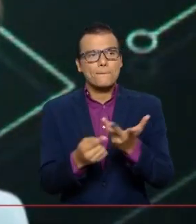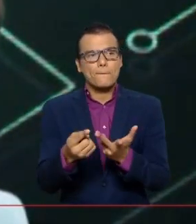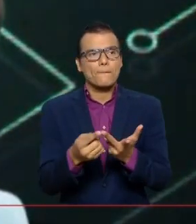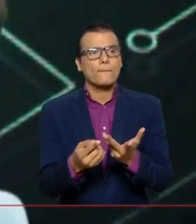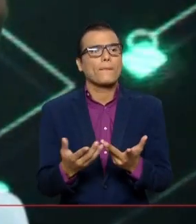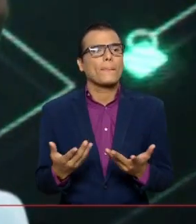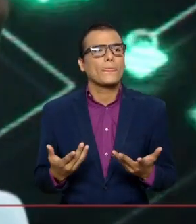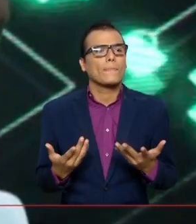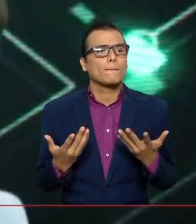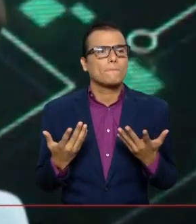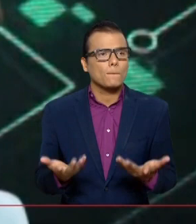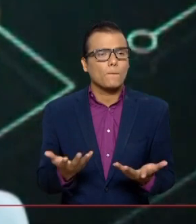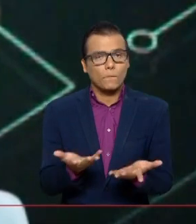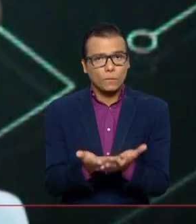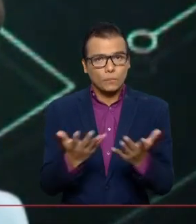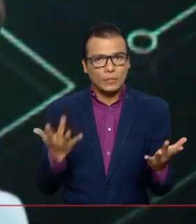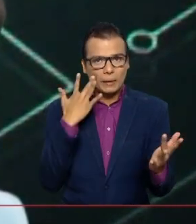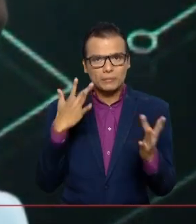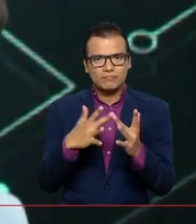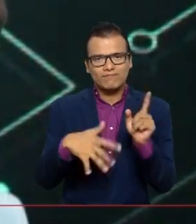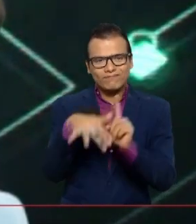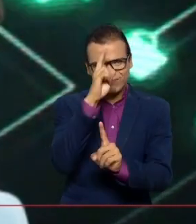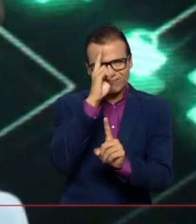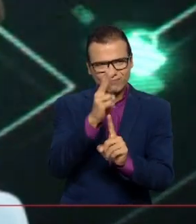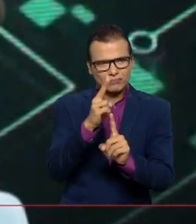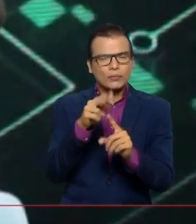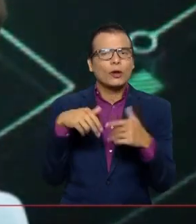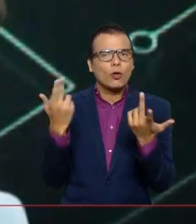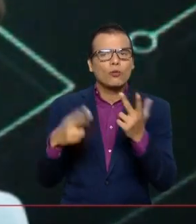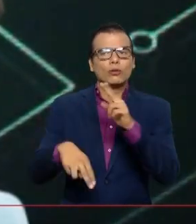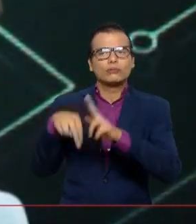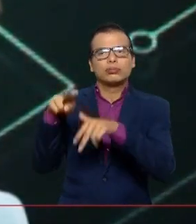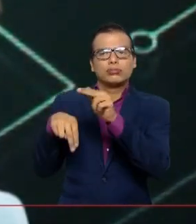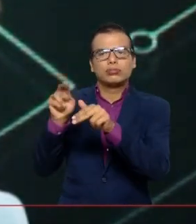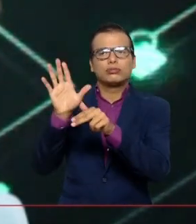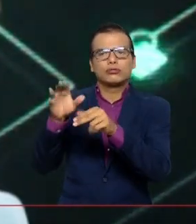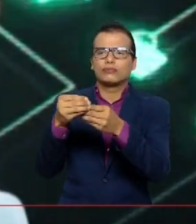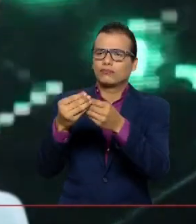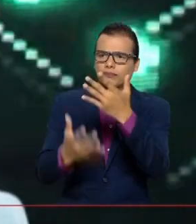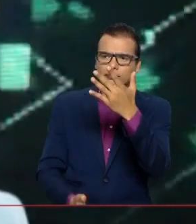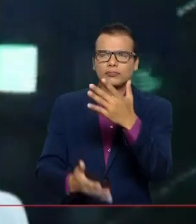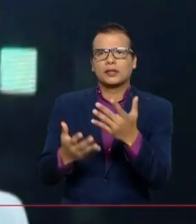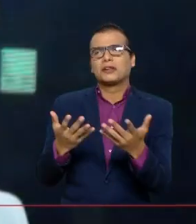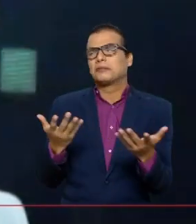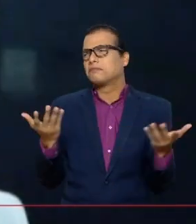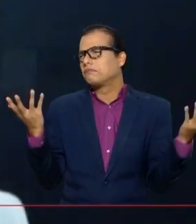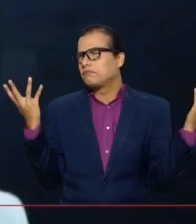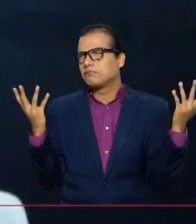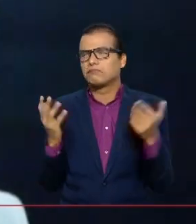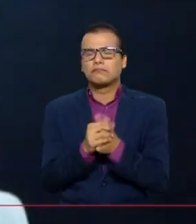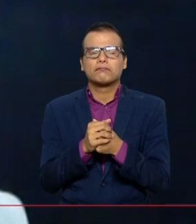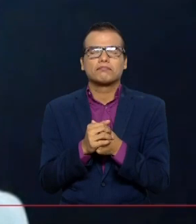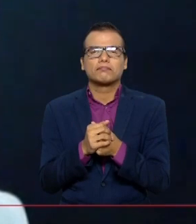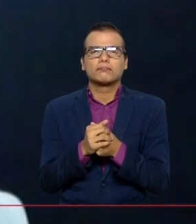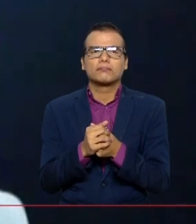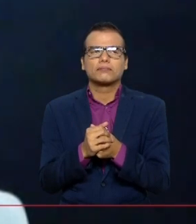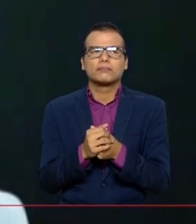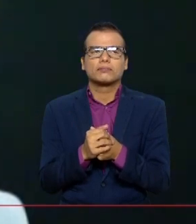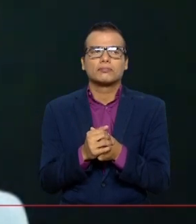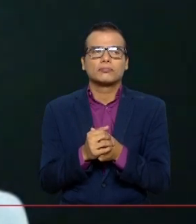alternativa sustentable ecológica en materia de construcción y es realizar